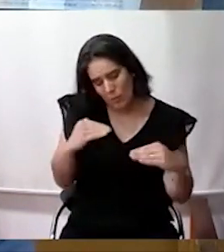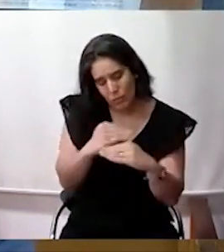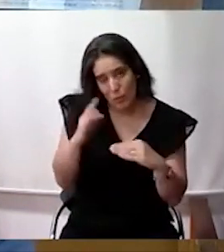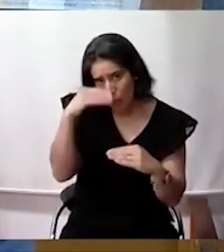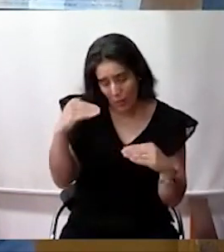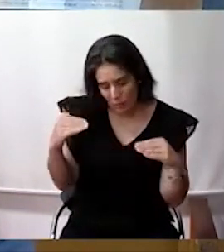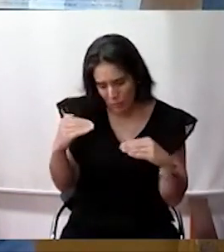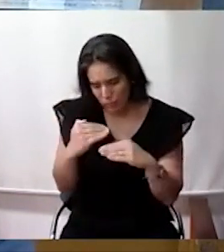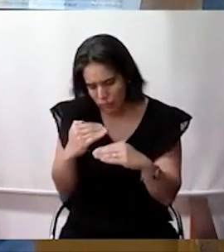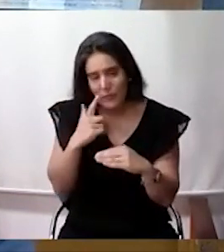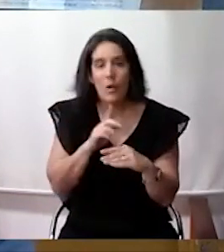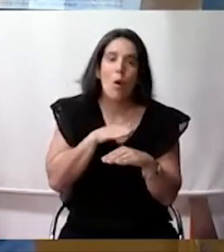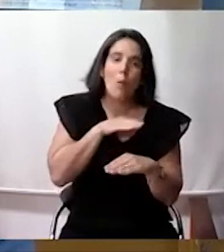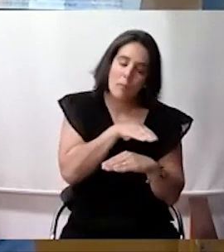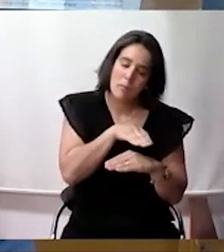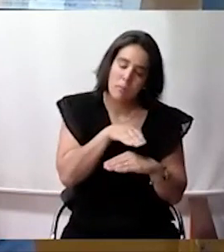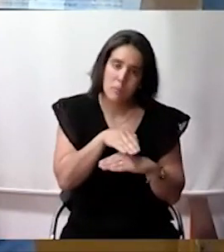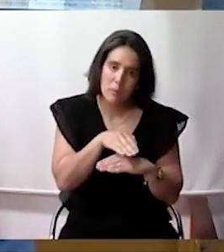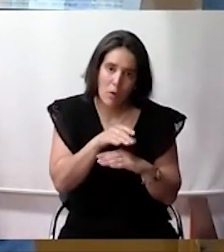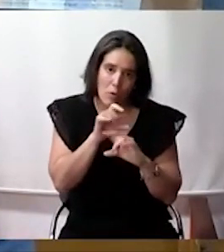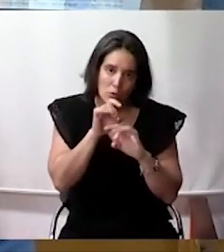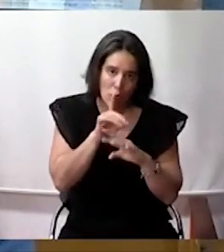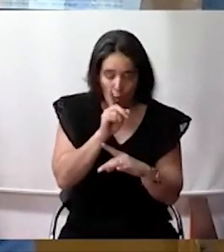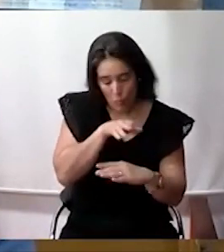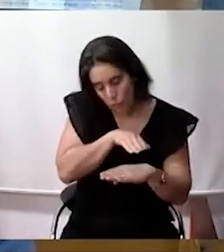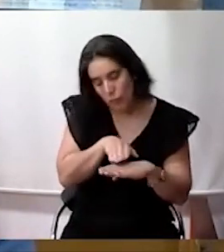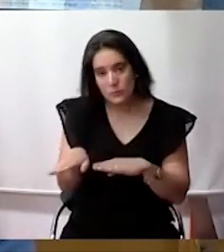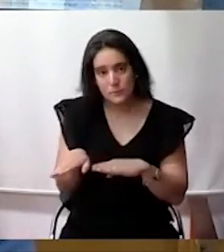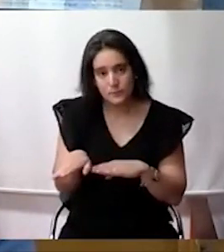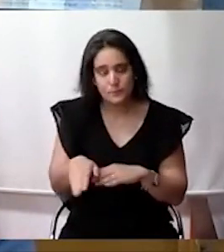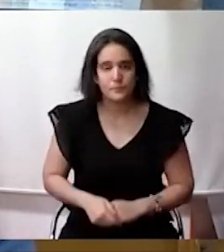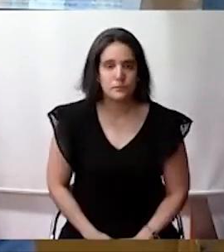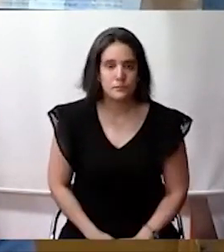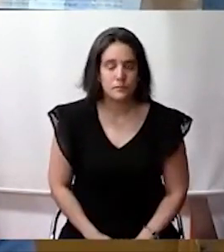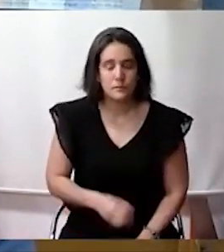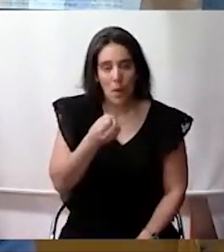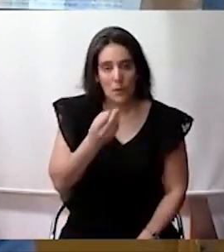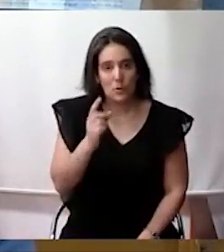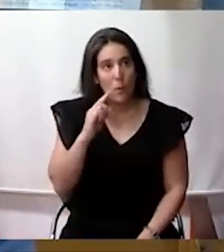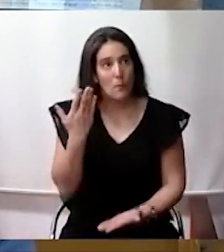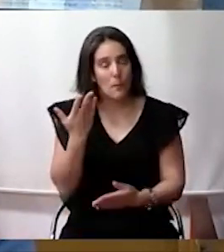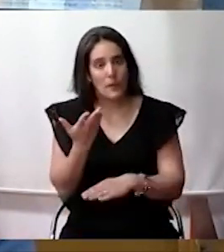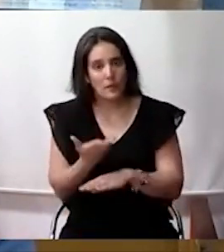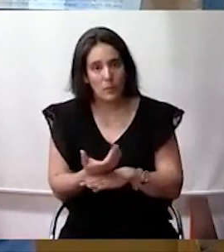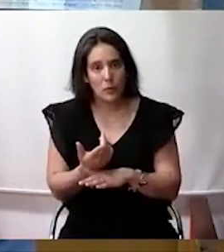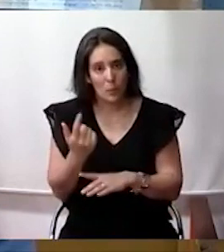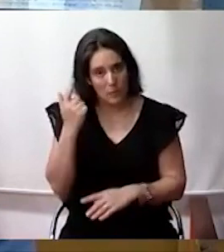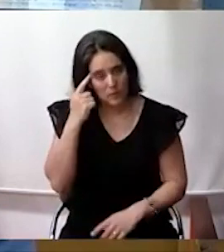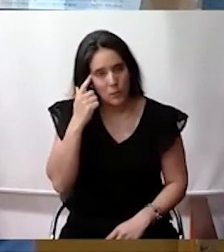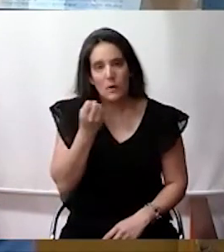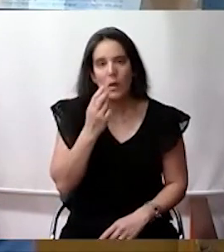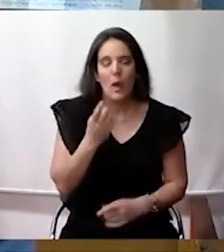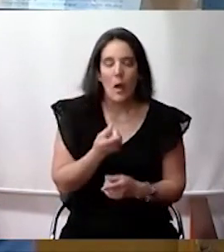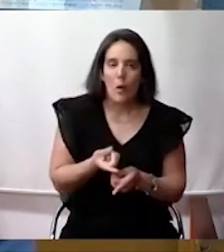acertadamente ya desde hace algunos años se estaciona sobre una sola Senda por esta razón consideramos que sería pertinente